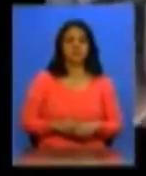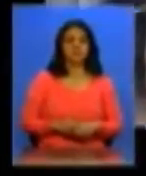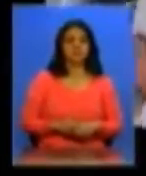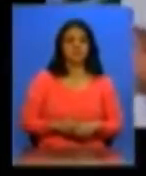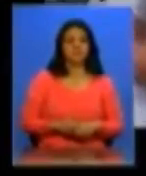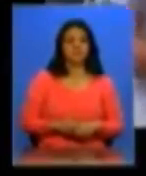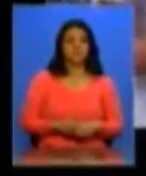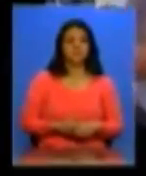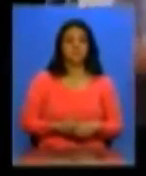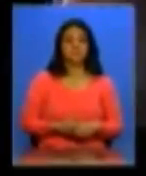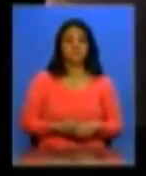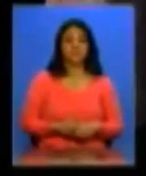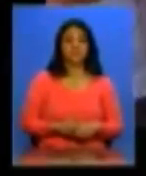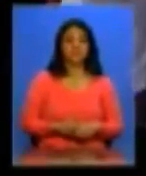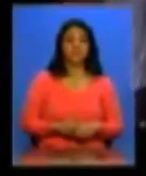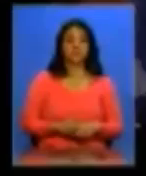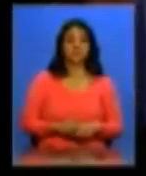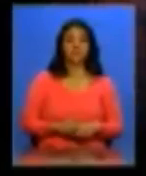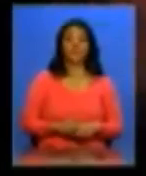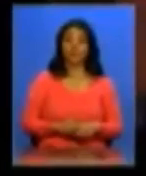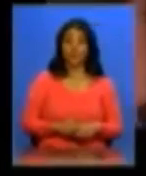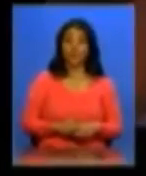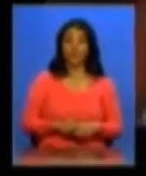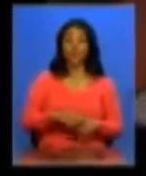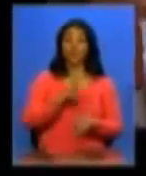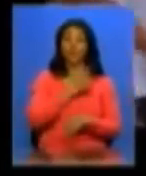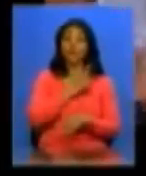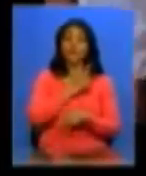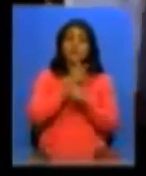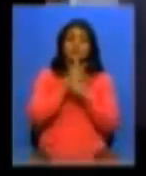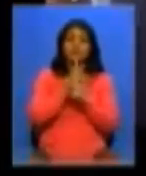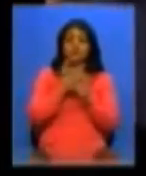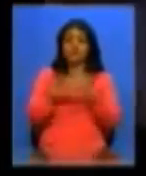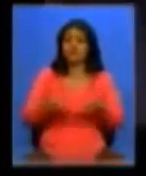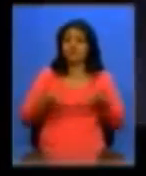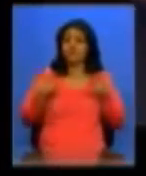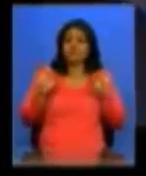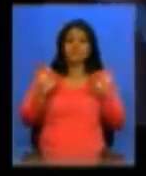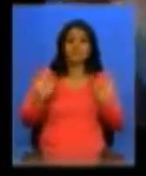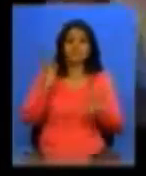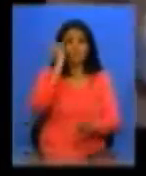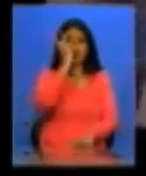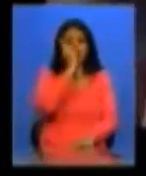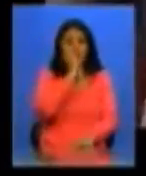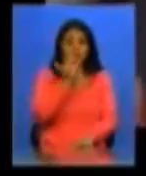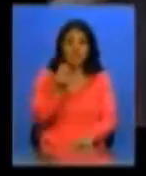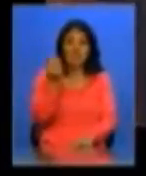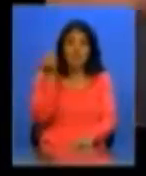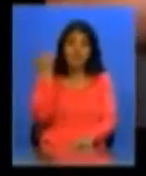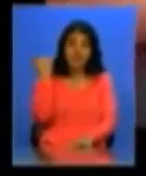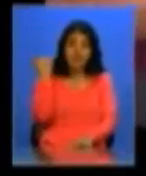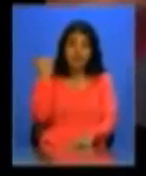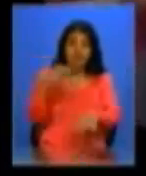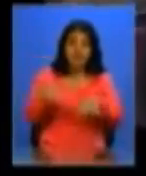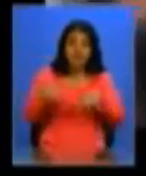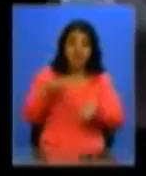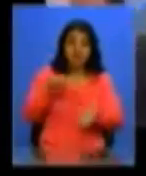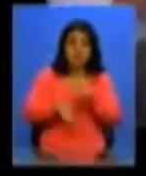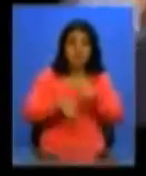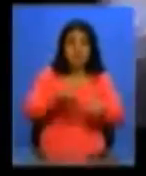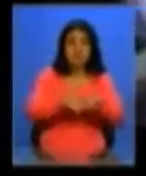cambio. Lo bien cuidada que estaba la universidad. Ese auditorio, impecable, lindísimo. Hubieran visto los auditorios antes, las sillas